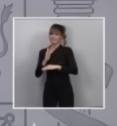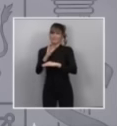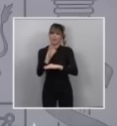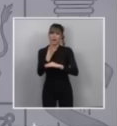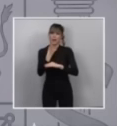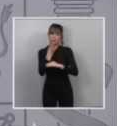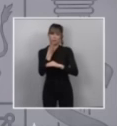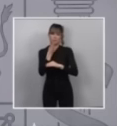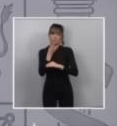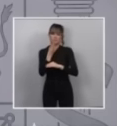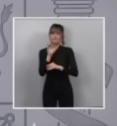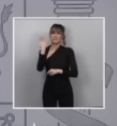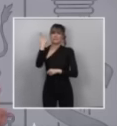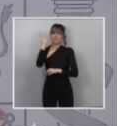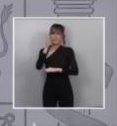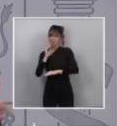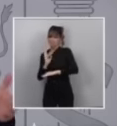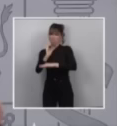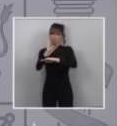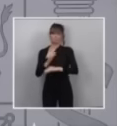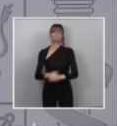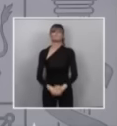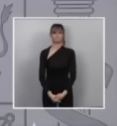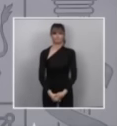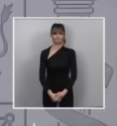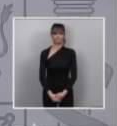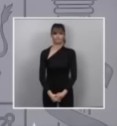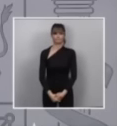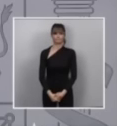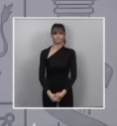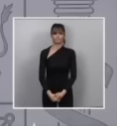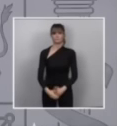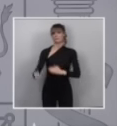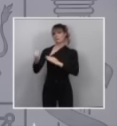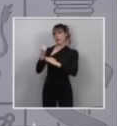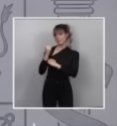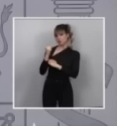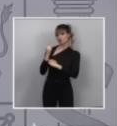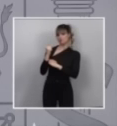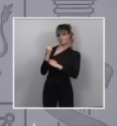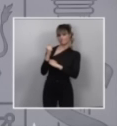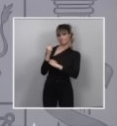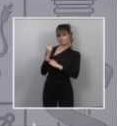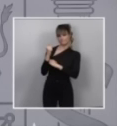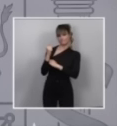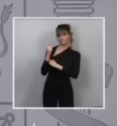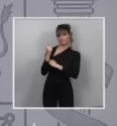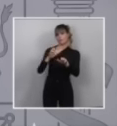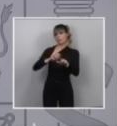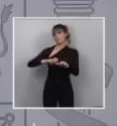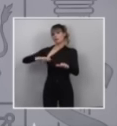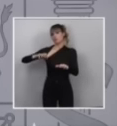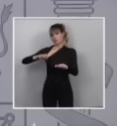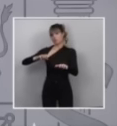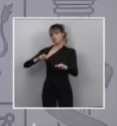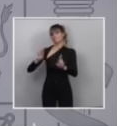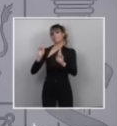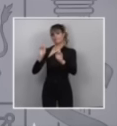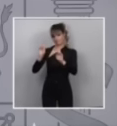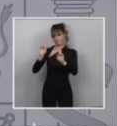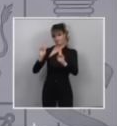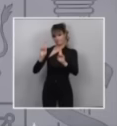terrible tragedia climática y y efectivamente pediremos el apoyo Espero que podamos tener el apoyo mayoritario de la cámara